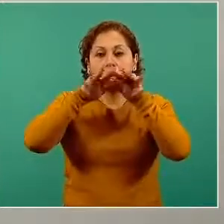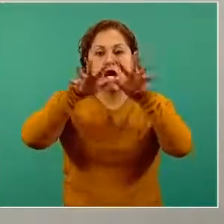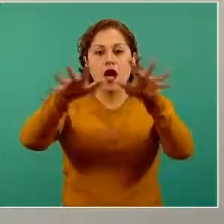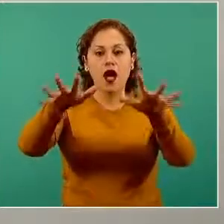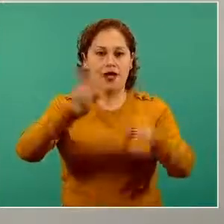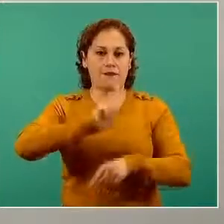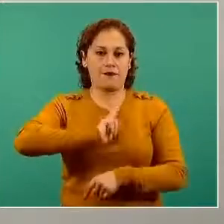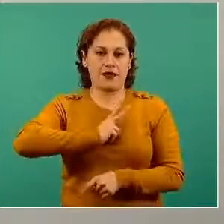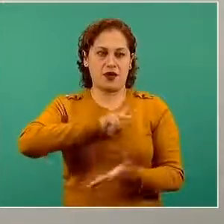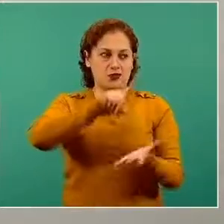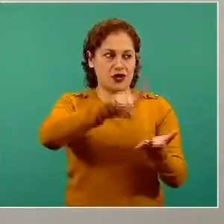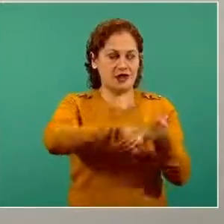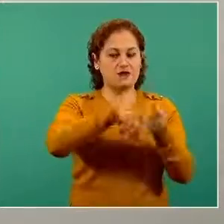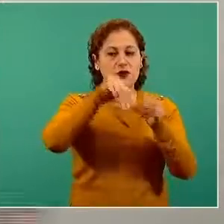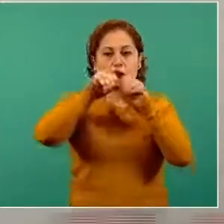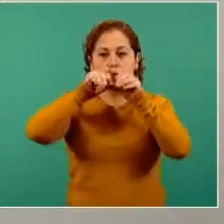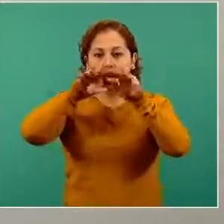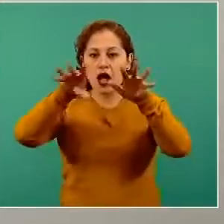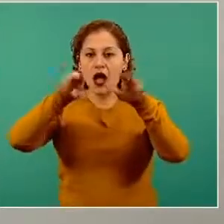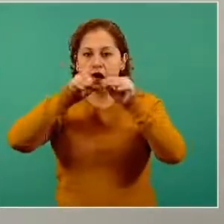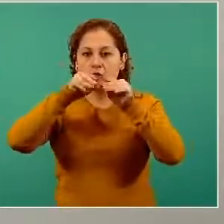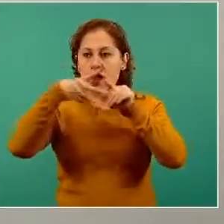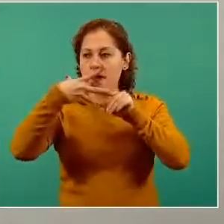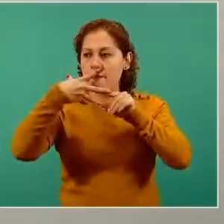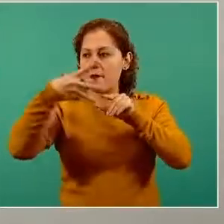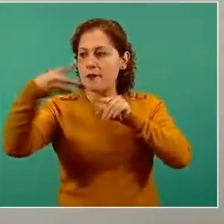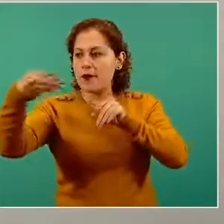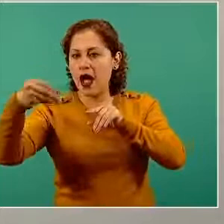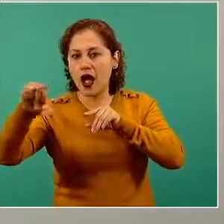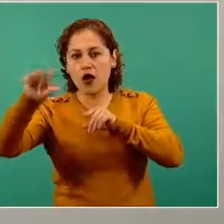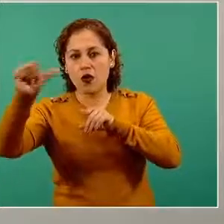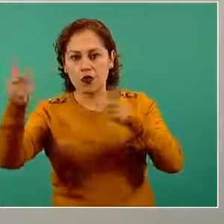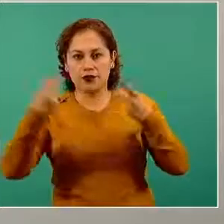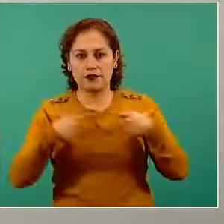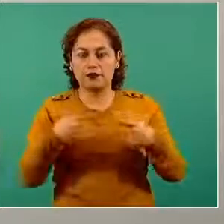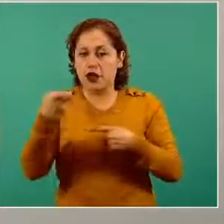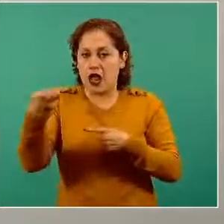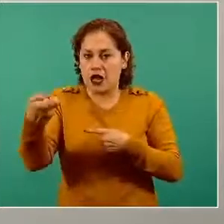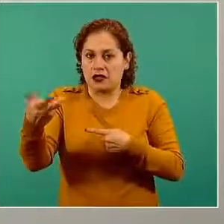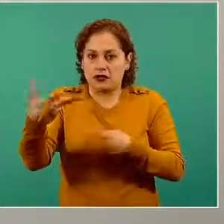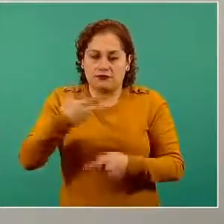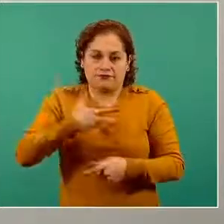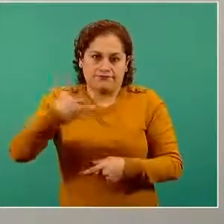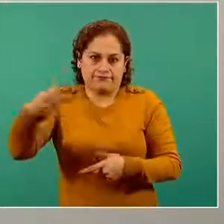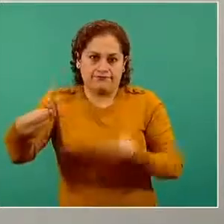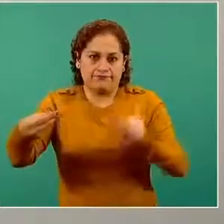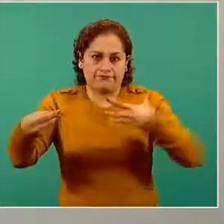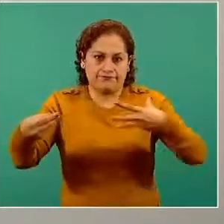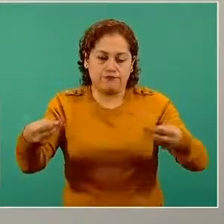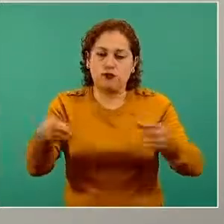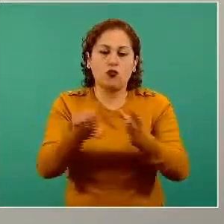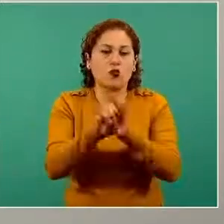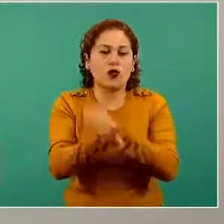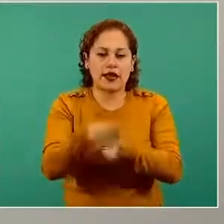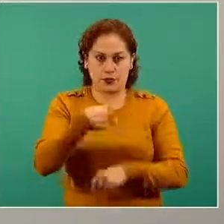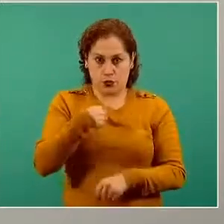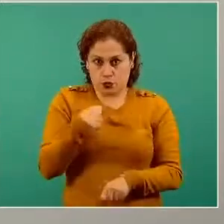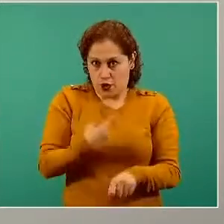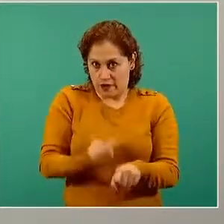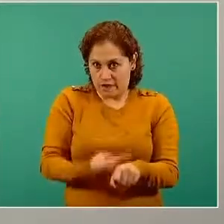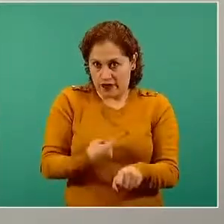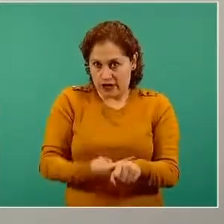otra persona, pues entonces produce un contagio. Si yo estoy enfermo, toso y estornudo, tengo